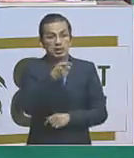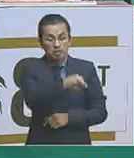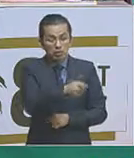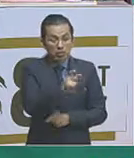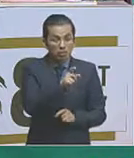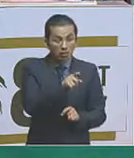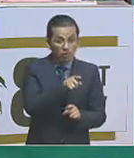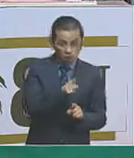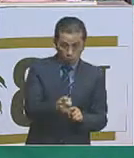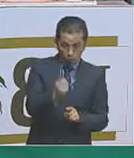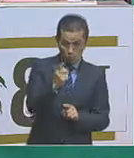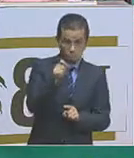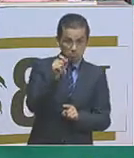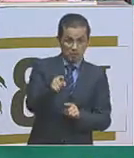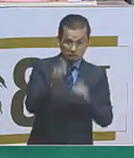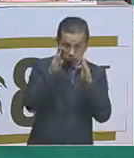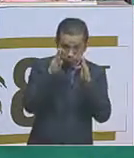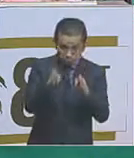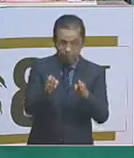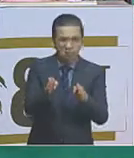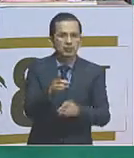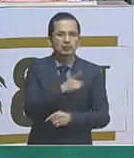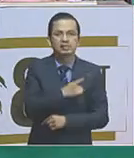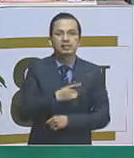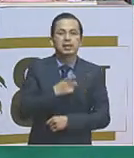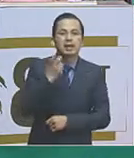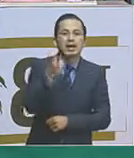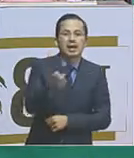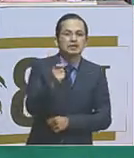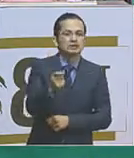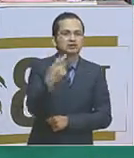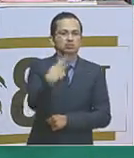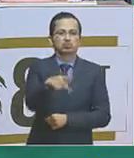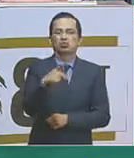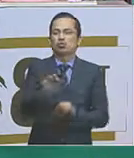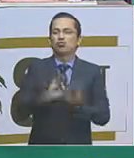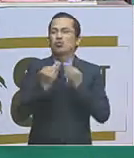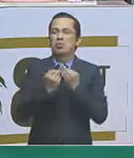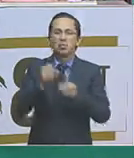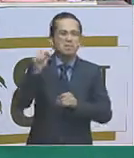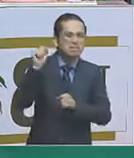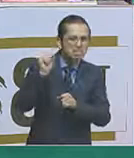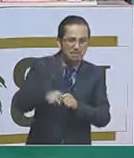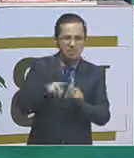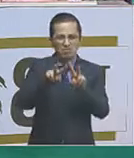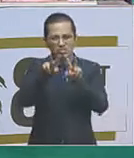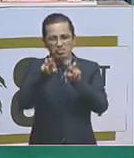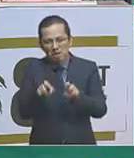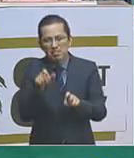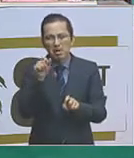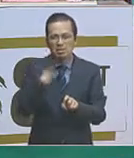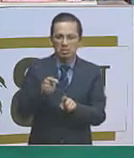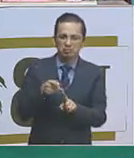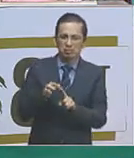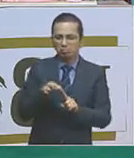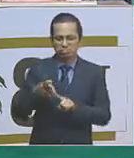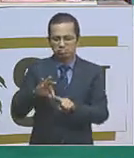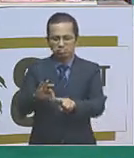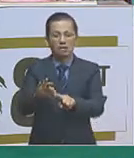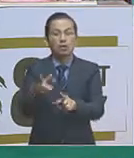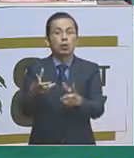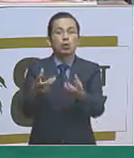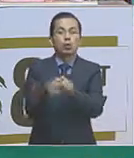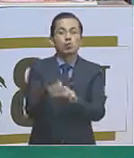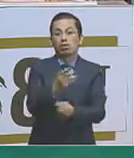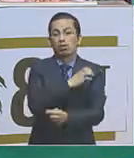un el segmento deben saber que ese segmento tiene línea editorial tiene simpatía y camina del lado de un candidato o